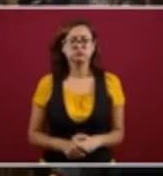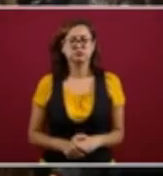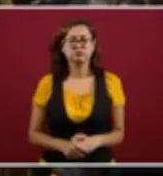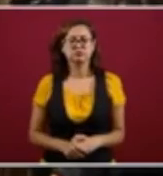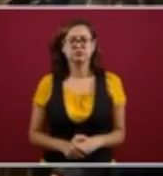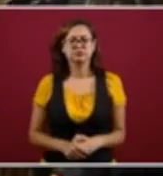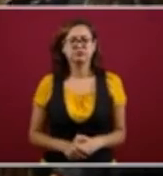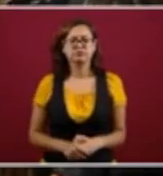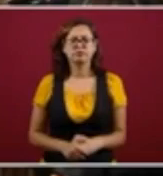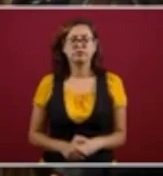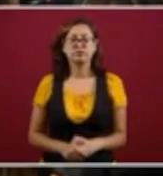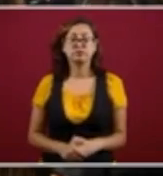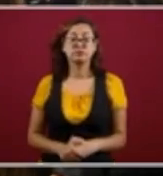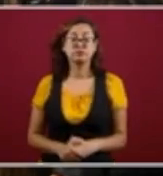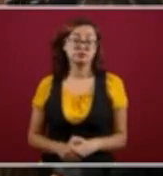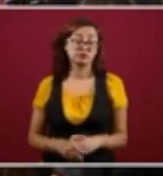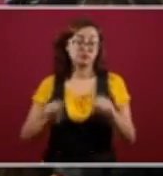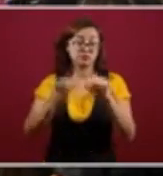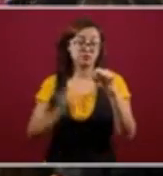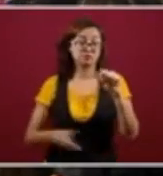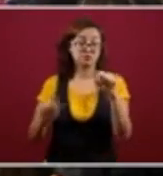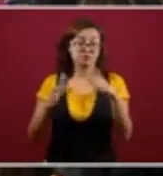hay no solo confianza en México.